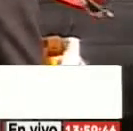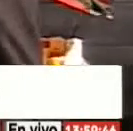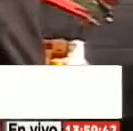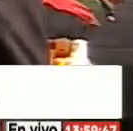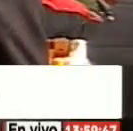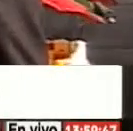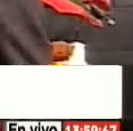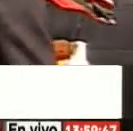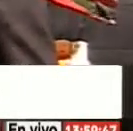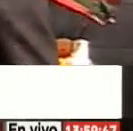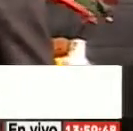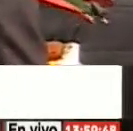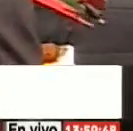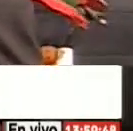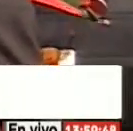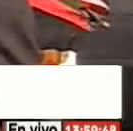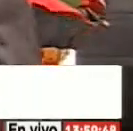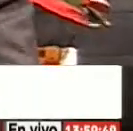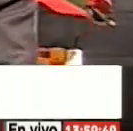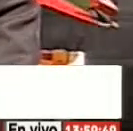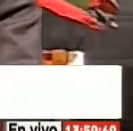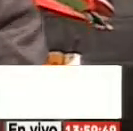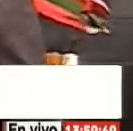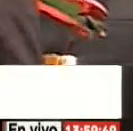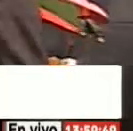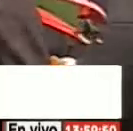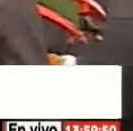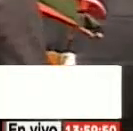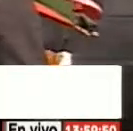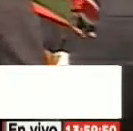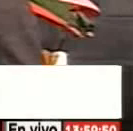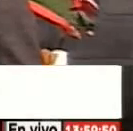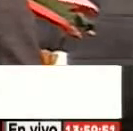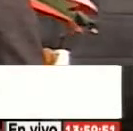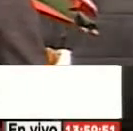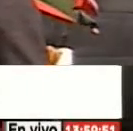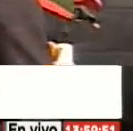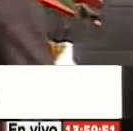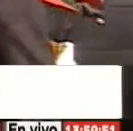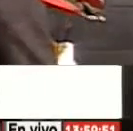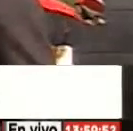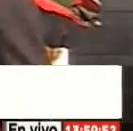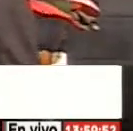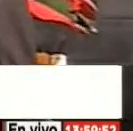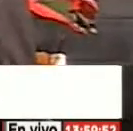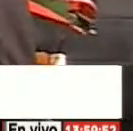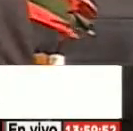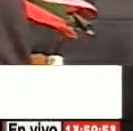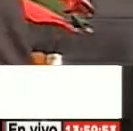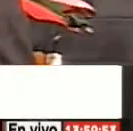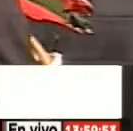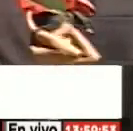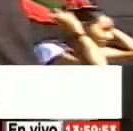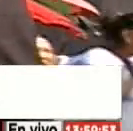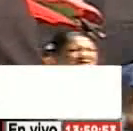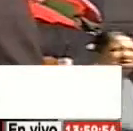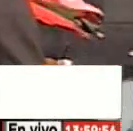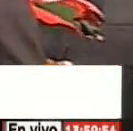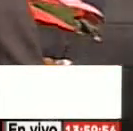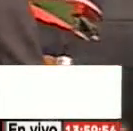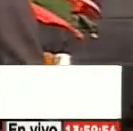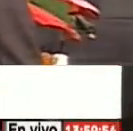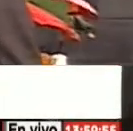de Quito por los 483 años. Siempre las recomendaciones a las familias quiteñas que vayan a desplazarse hacia los distintos